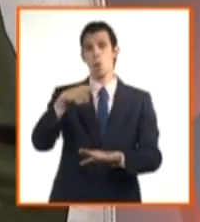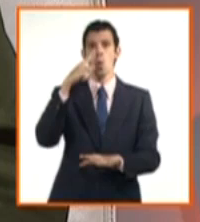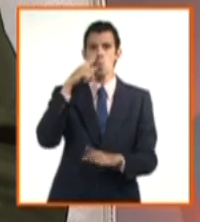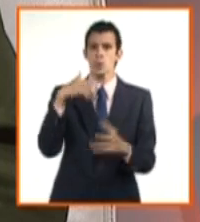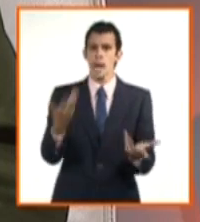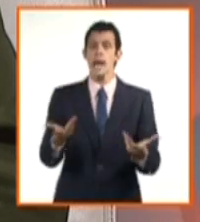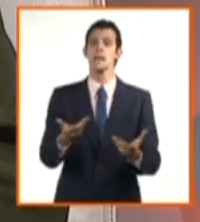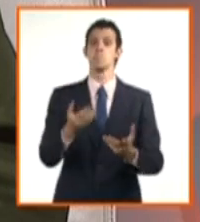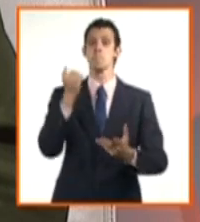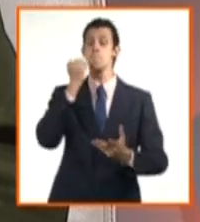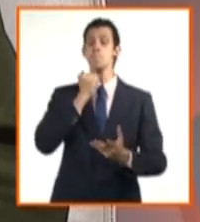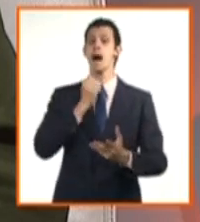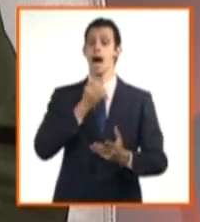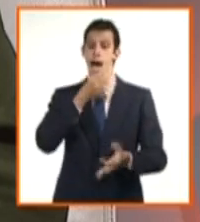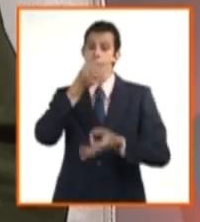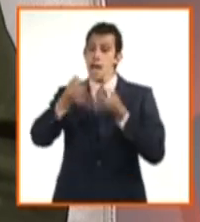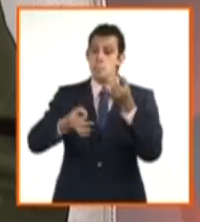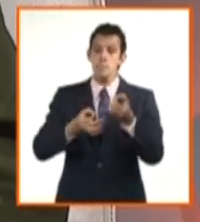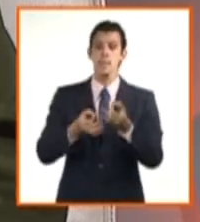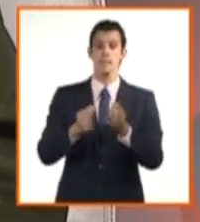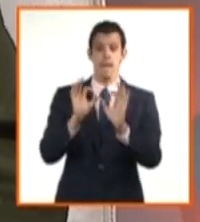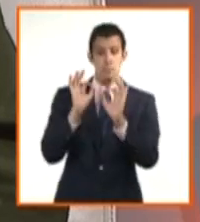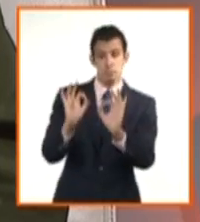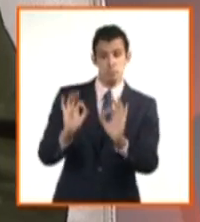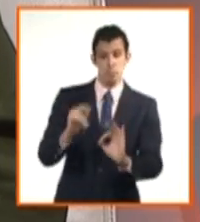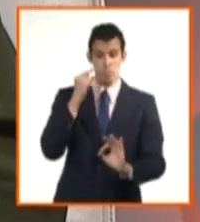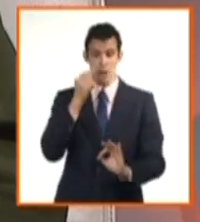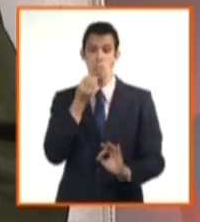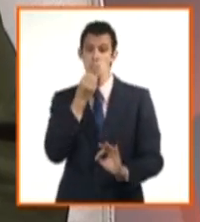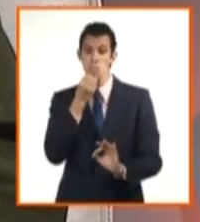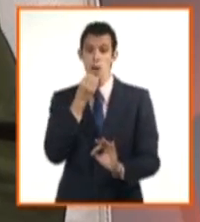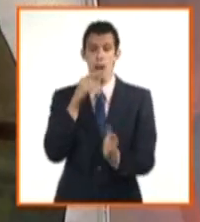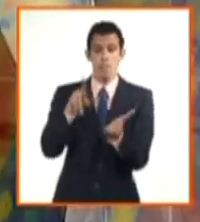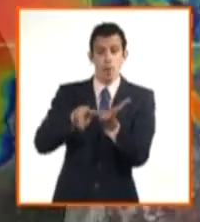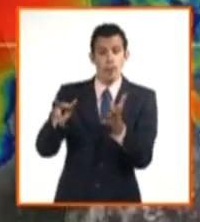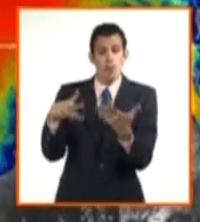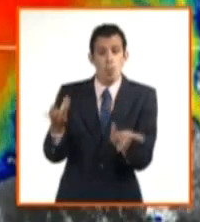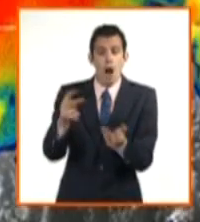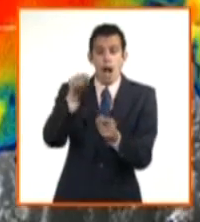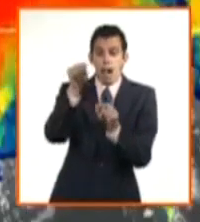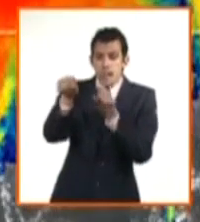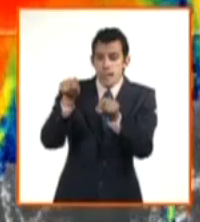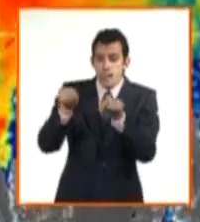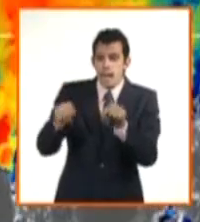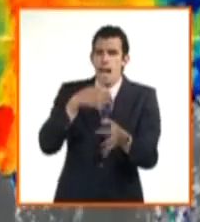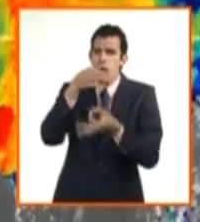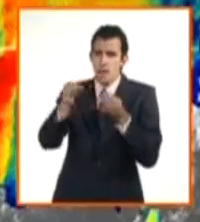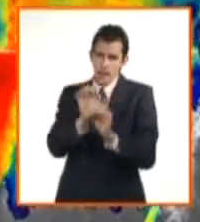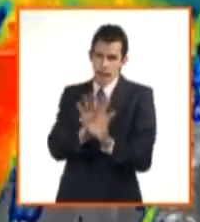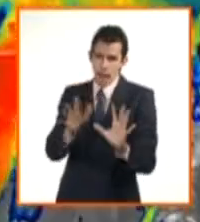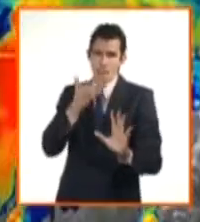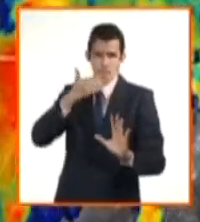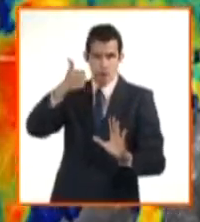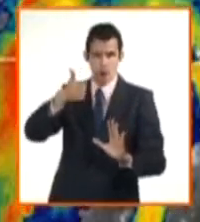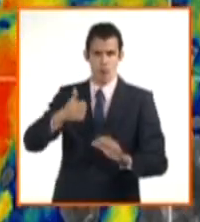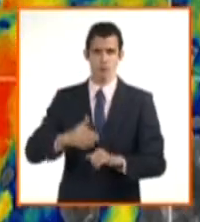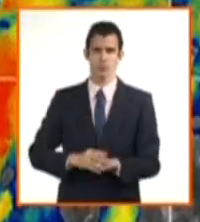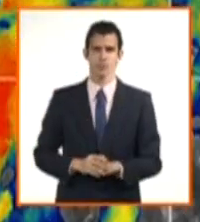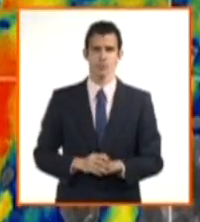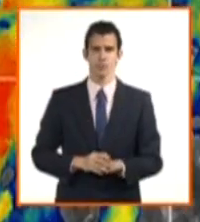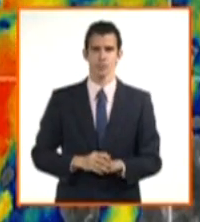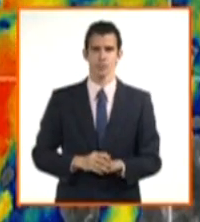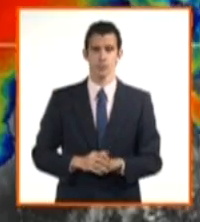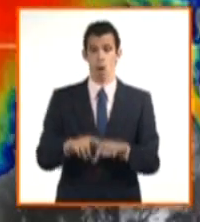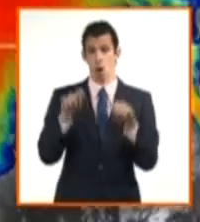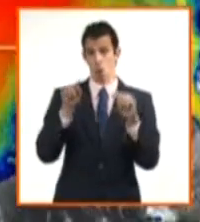consecuencias que podía traer la afectación a los territorios y hoy en horas de la tarde ya se elaboró la nota informativa donde se explica precisamente